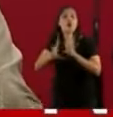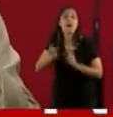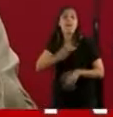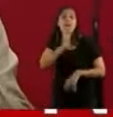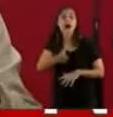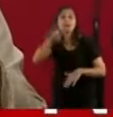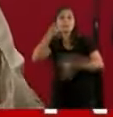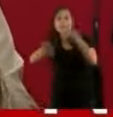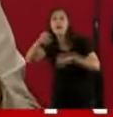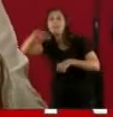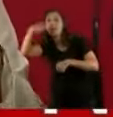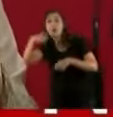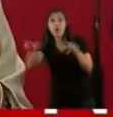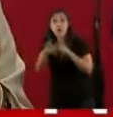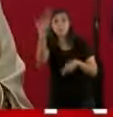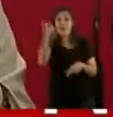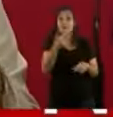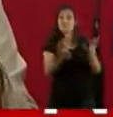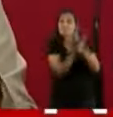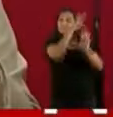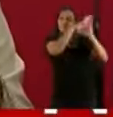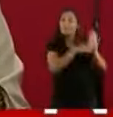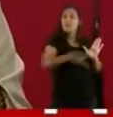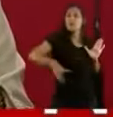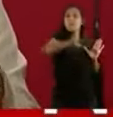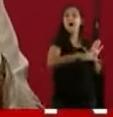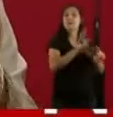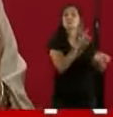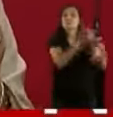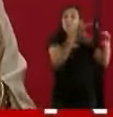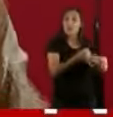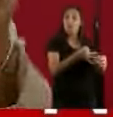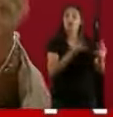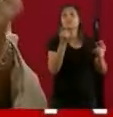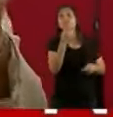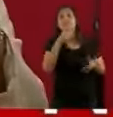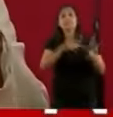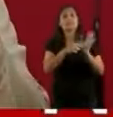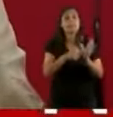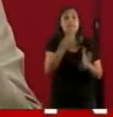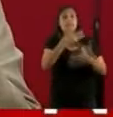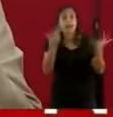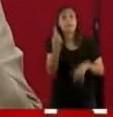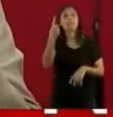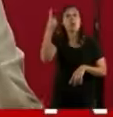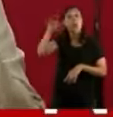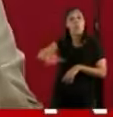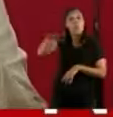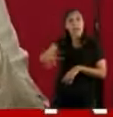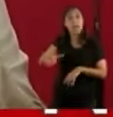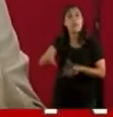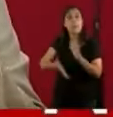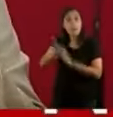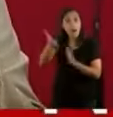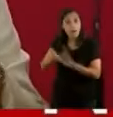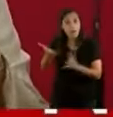hicimos en otras oportunidades con barrios seguros. Barrios seguros, llegar y tomar al niño antes